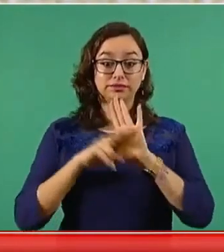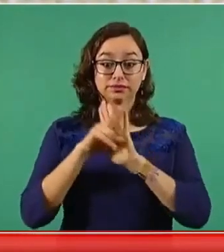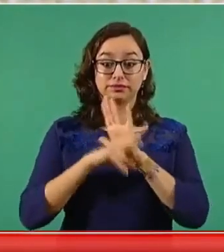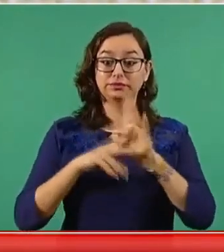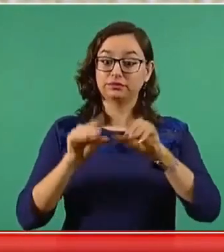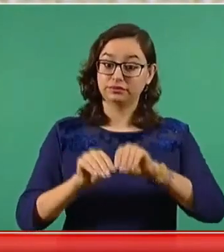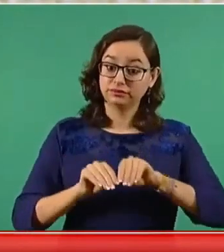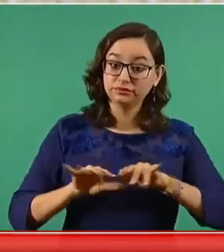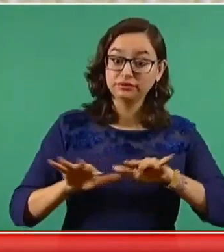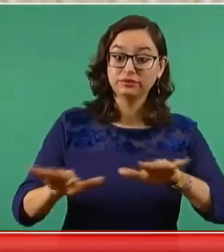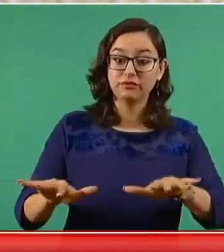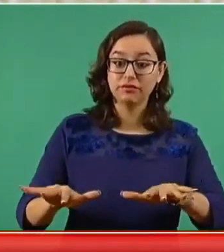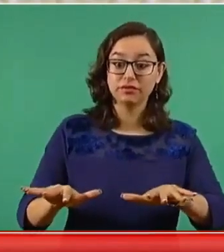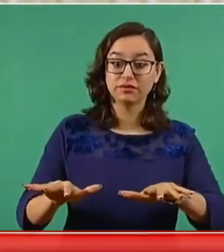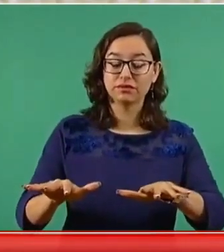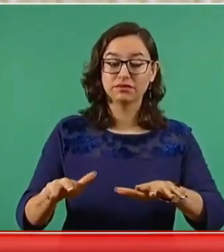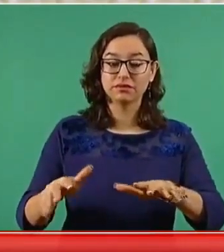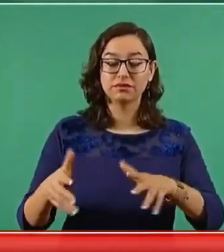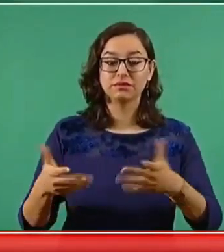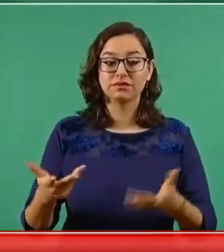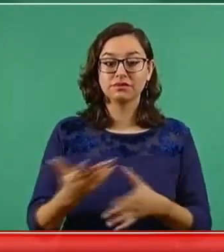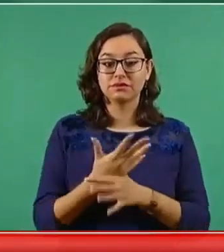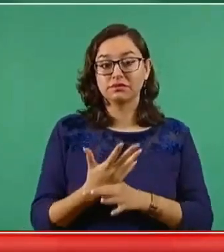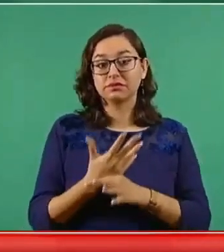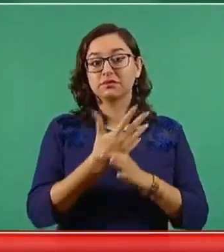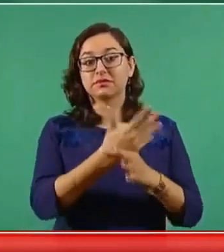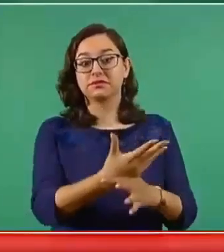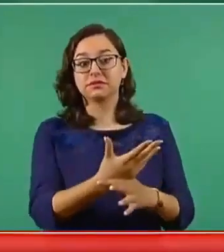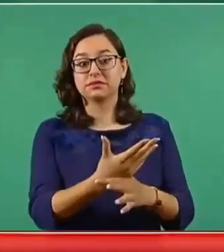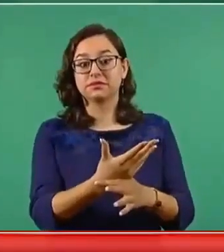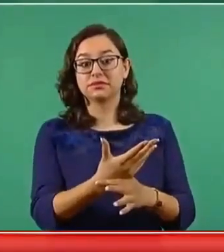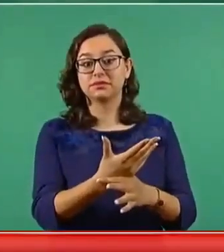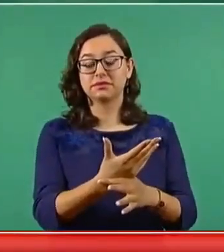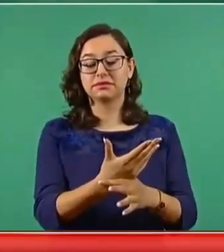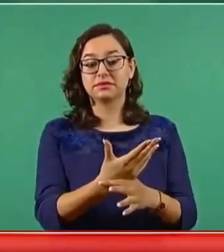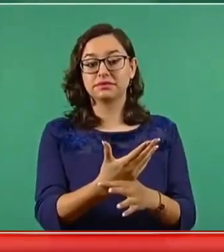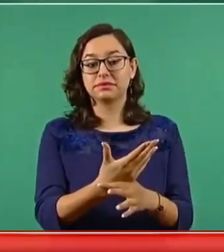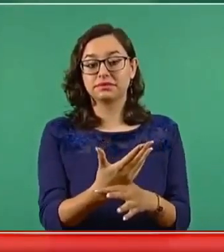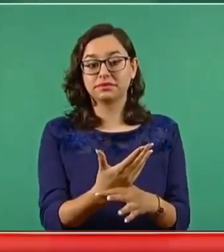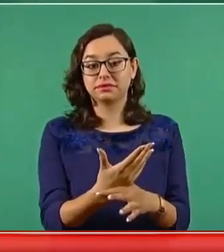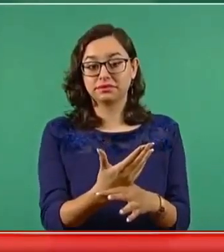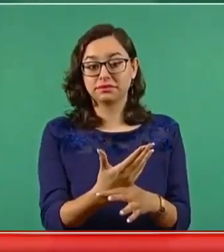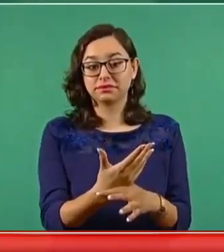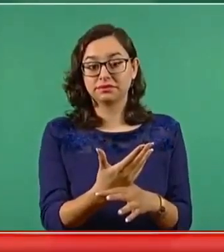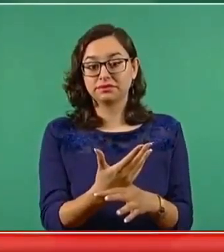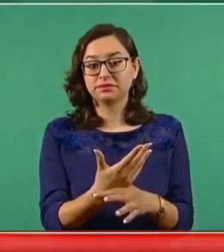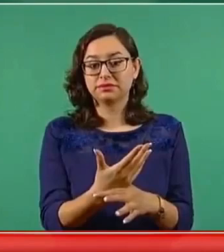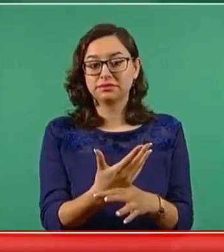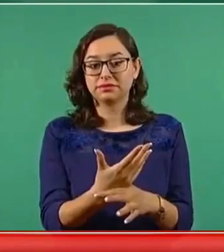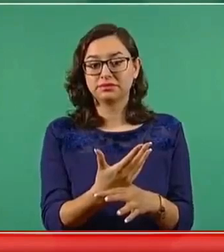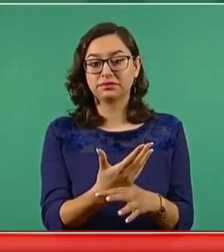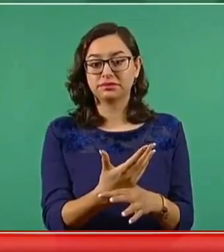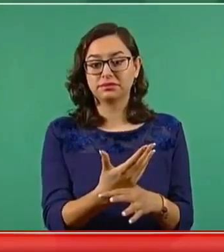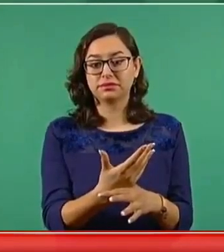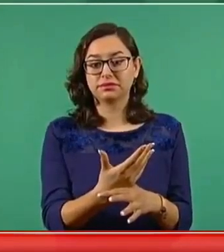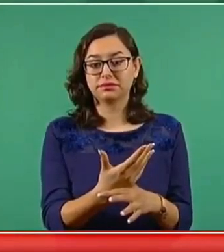empata se junta para este